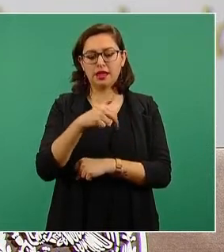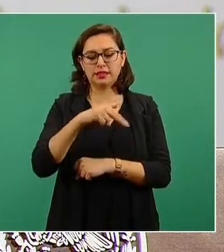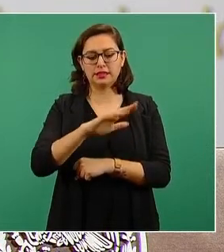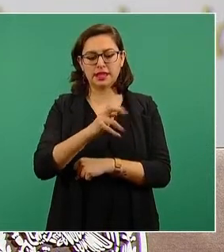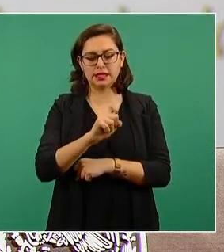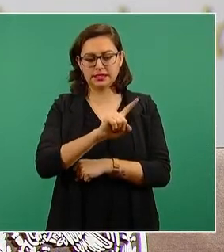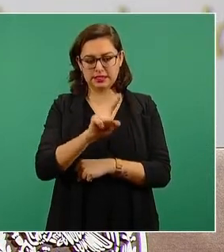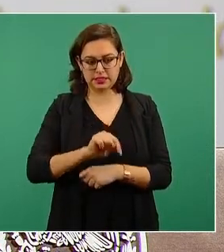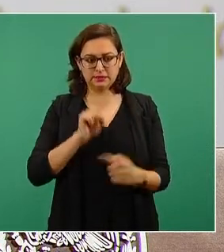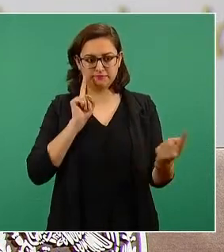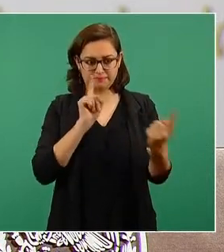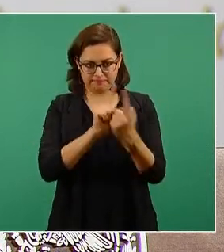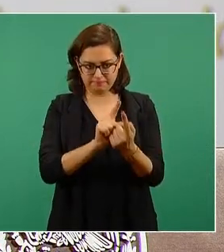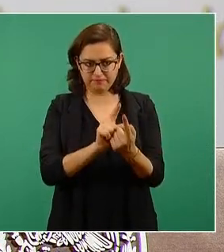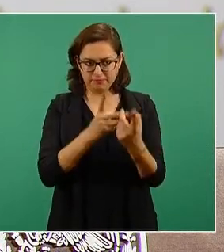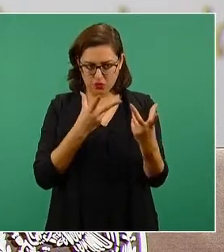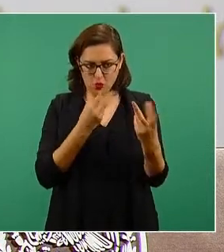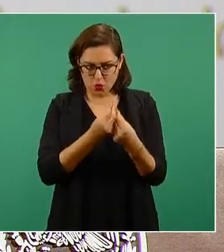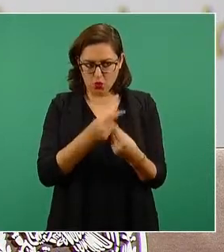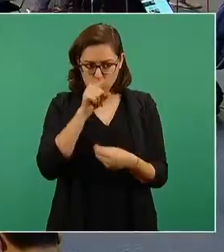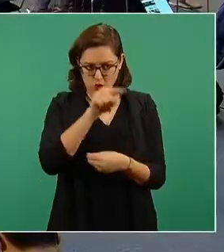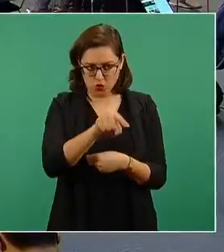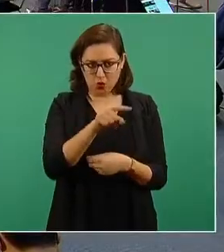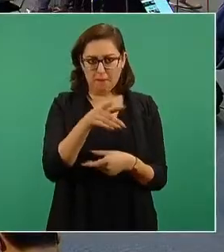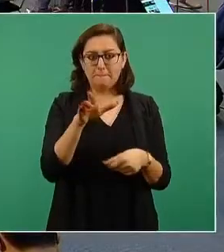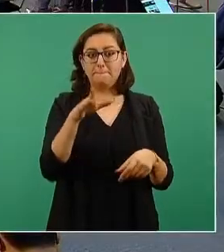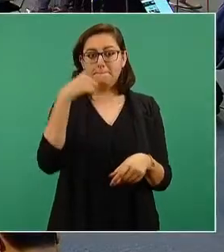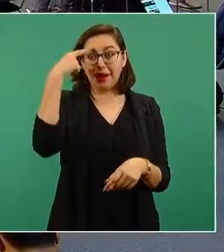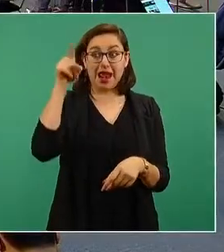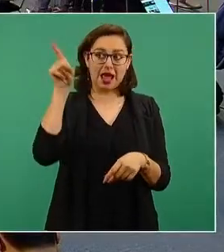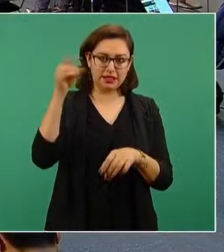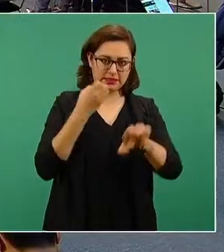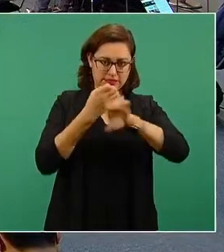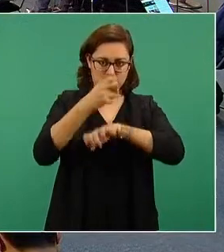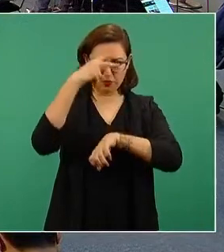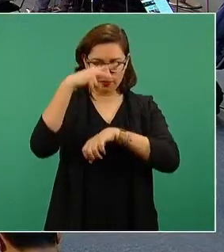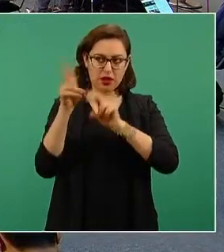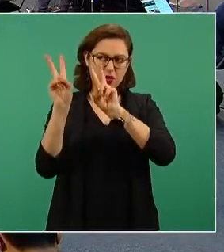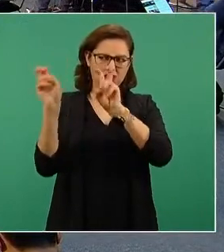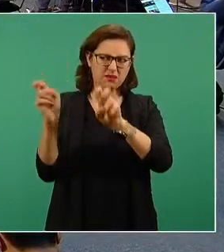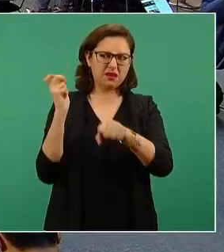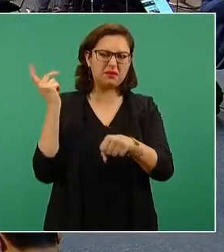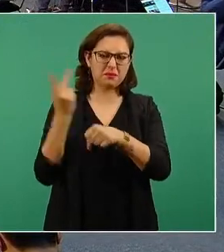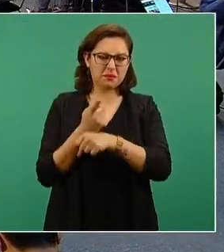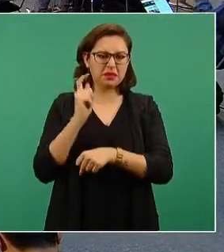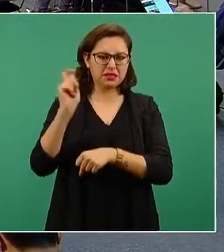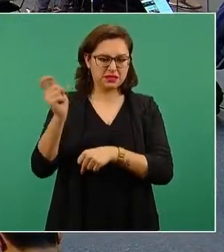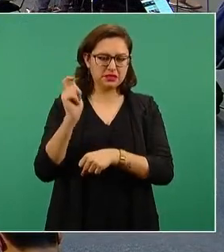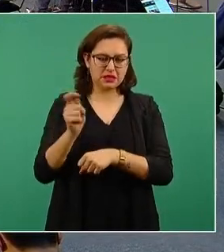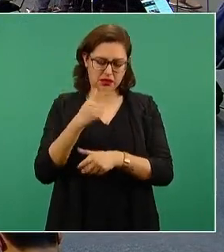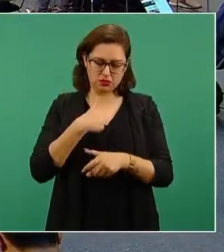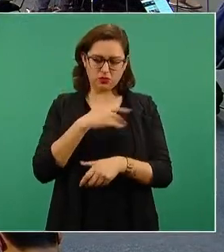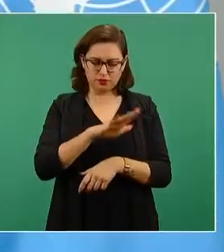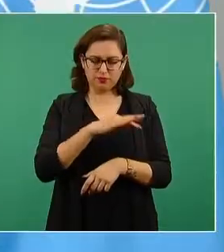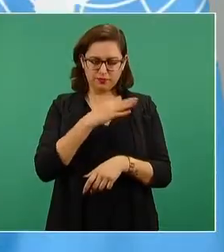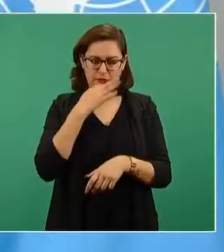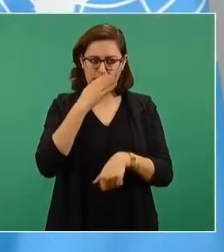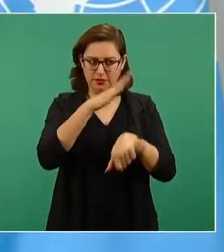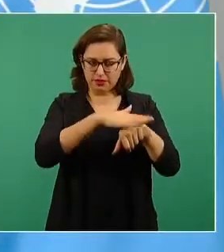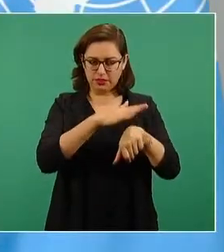en particular. Gracias. Que ella atienda. Y yo tengo que agradecerle a los notarios